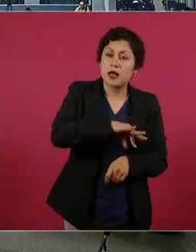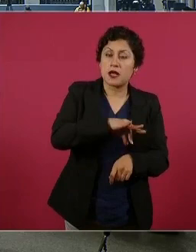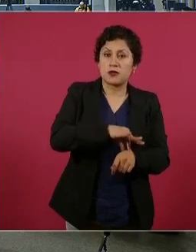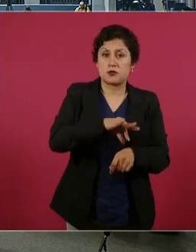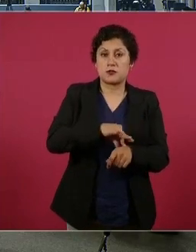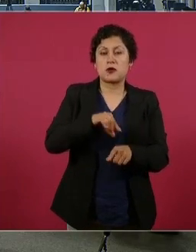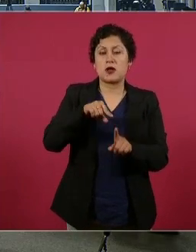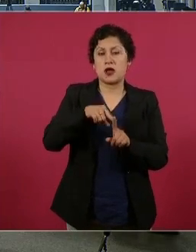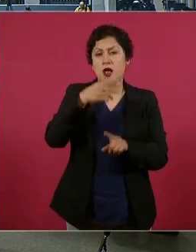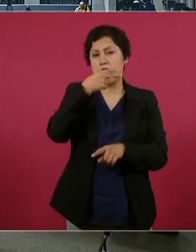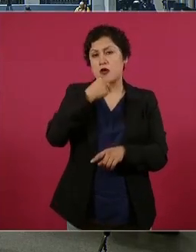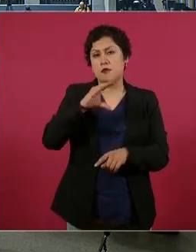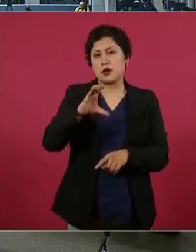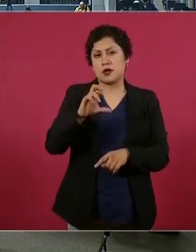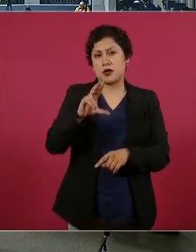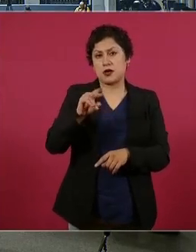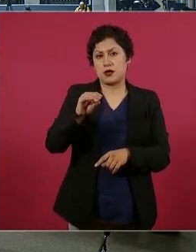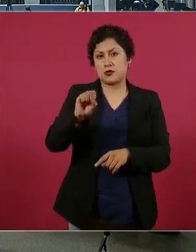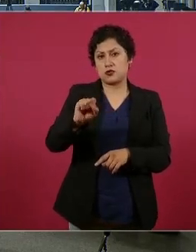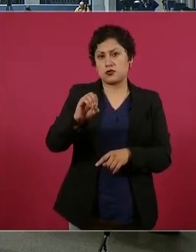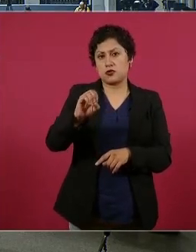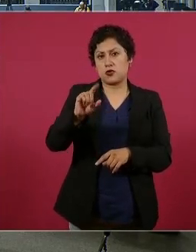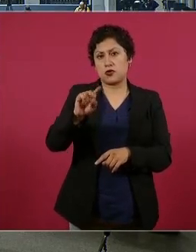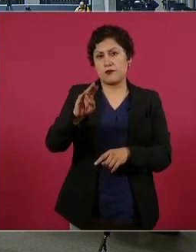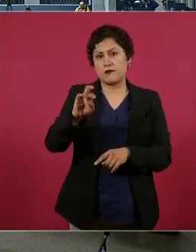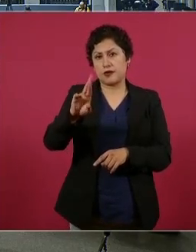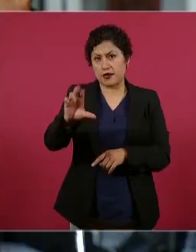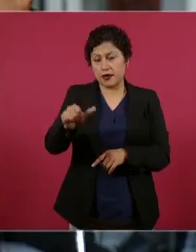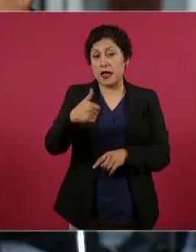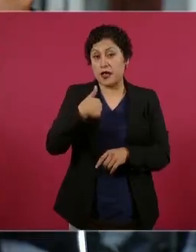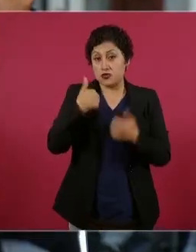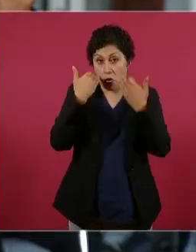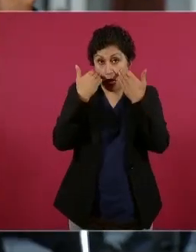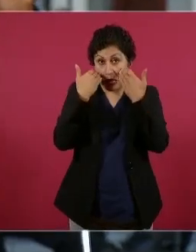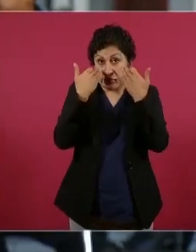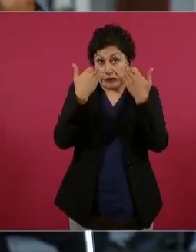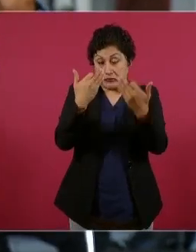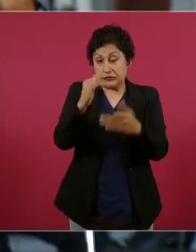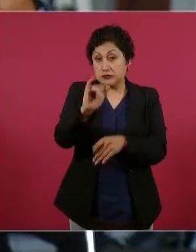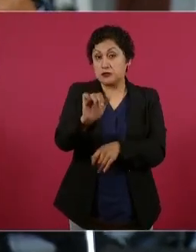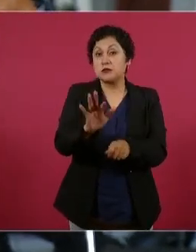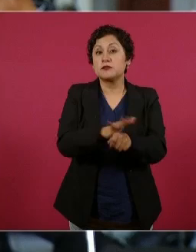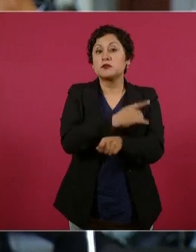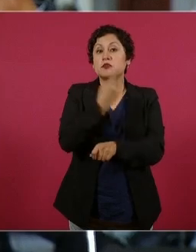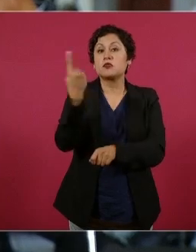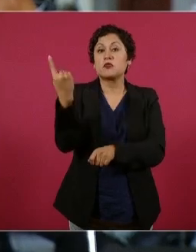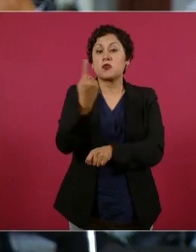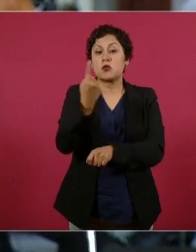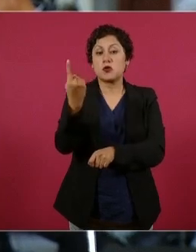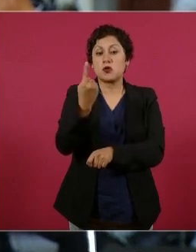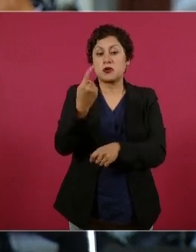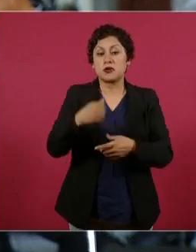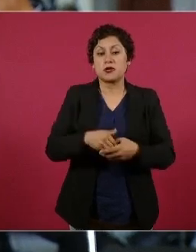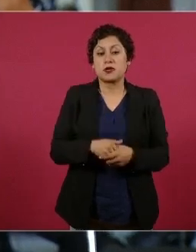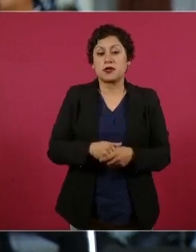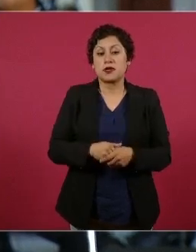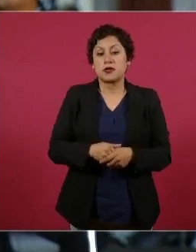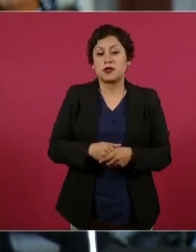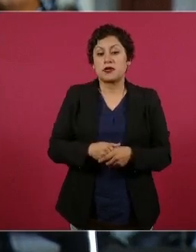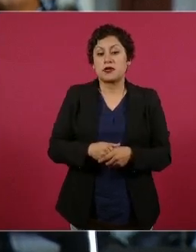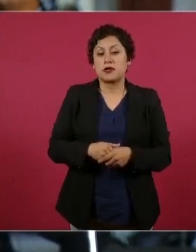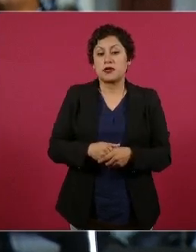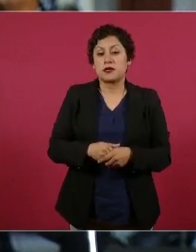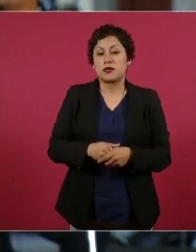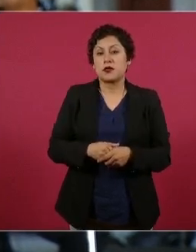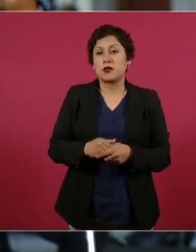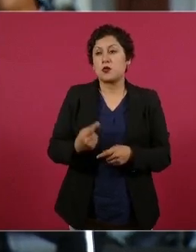Carlos Olvera, estuvimos muy de cerca ese caso porque es padre de una de las